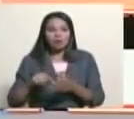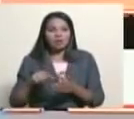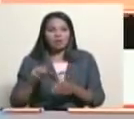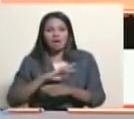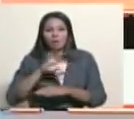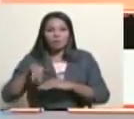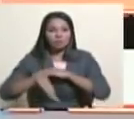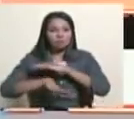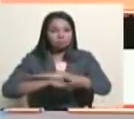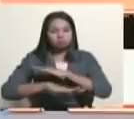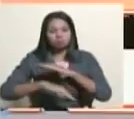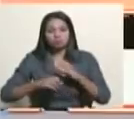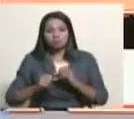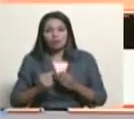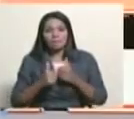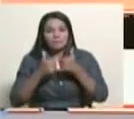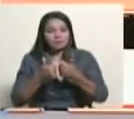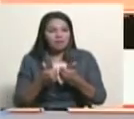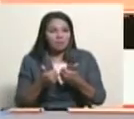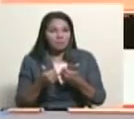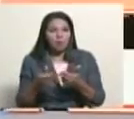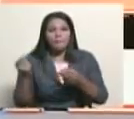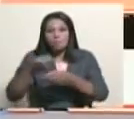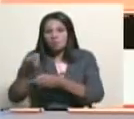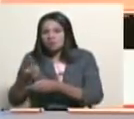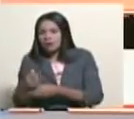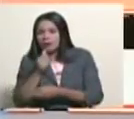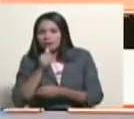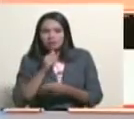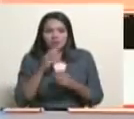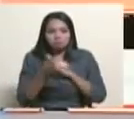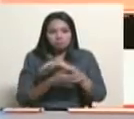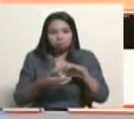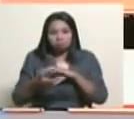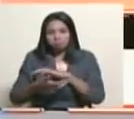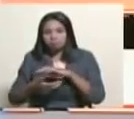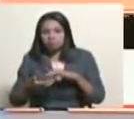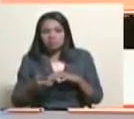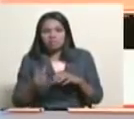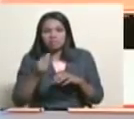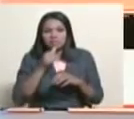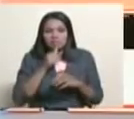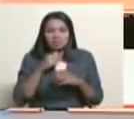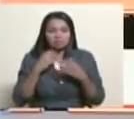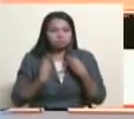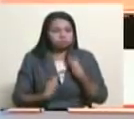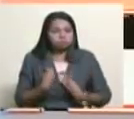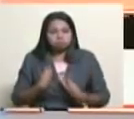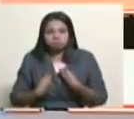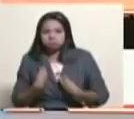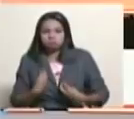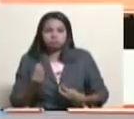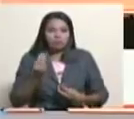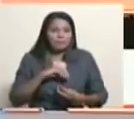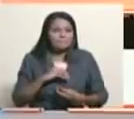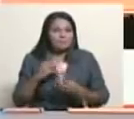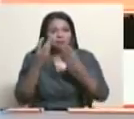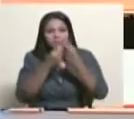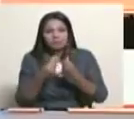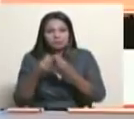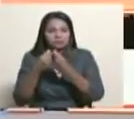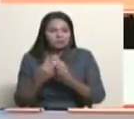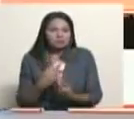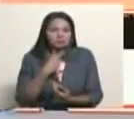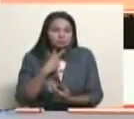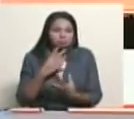raíces. Buscar a los oprimidos, a los torturados de la guerra económica, a las